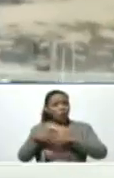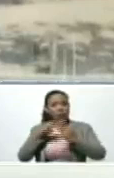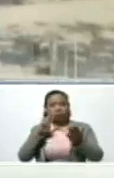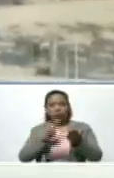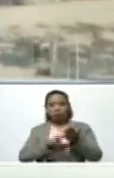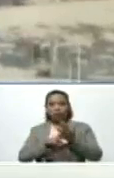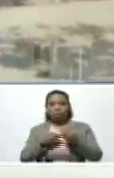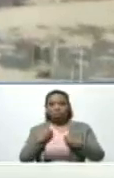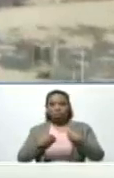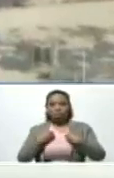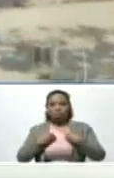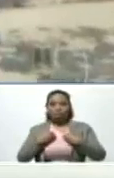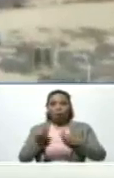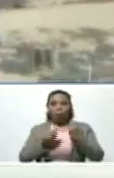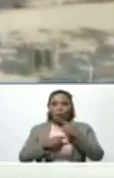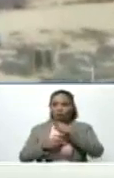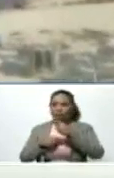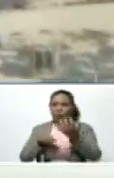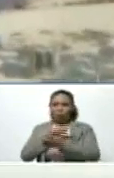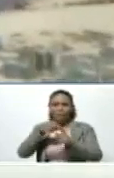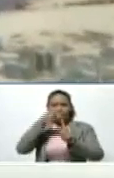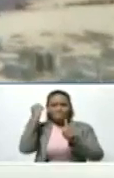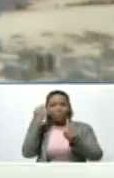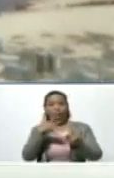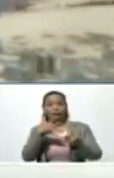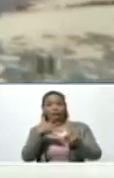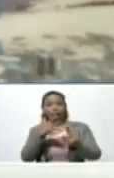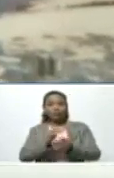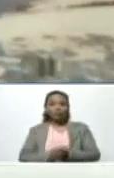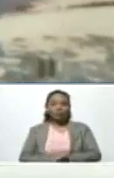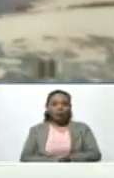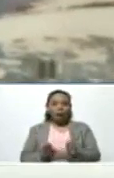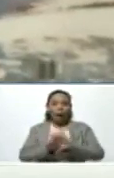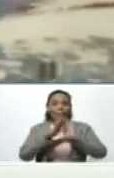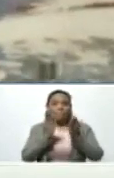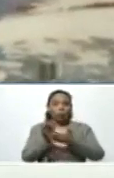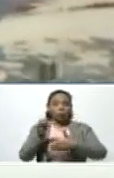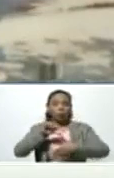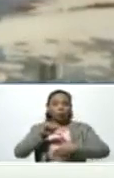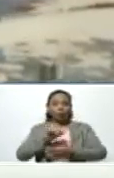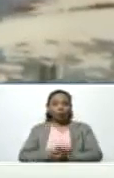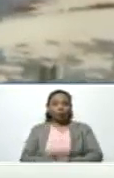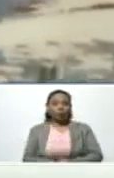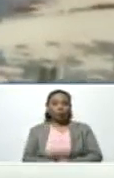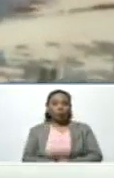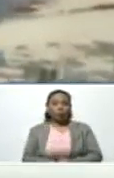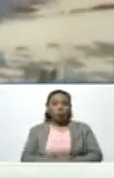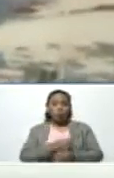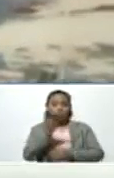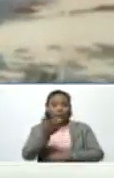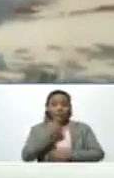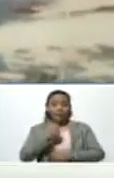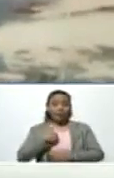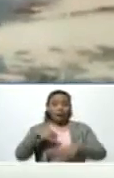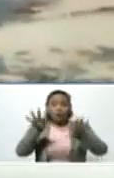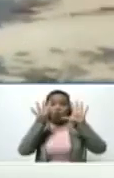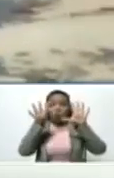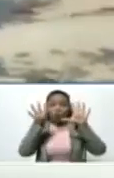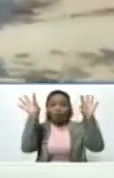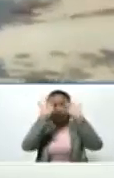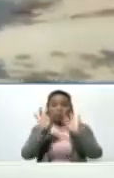es preocupante cómo esa crisis puede impactar así al mundo del sur. Bueno, y usted nos decía en los 9 vértices de